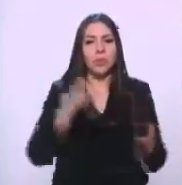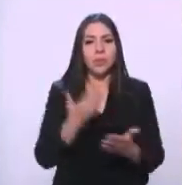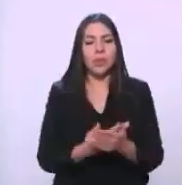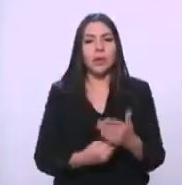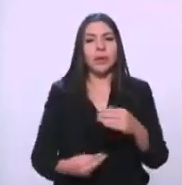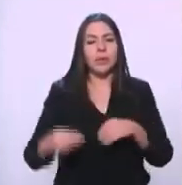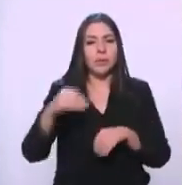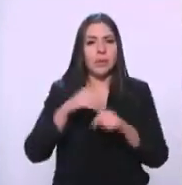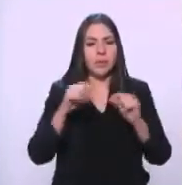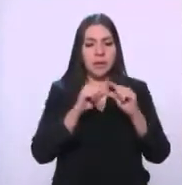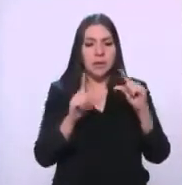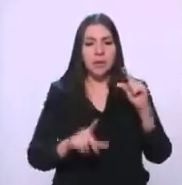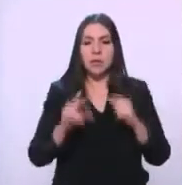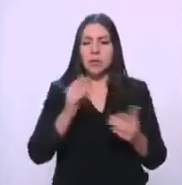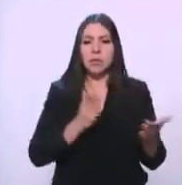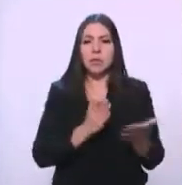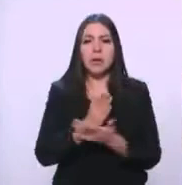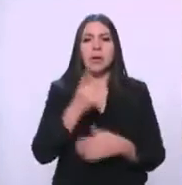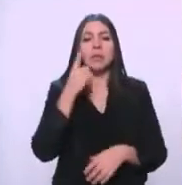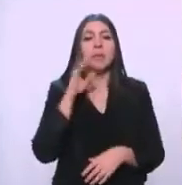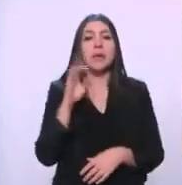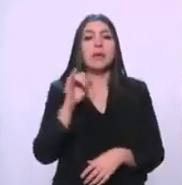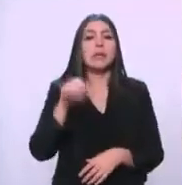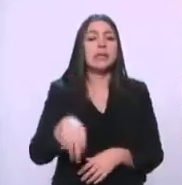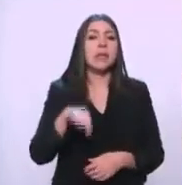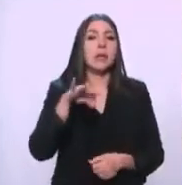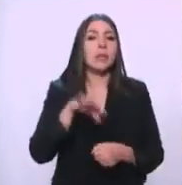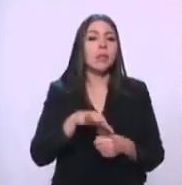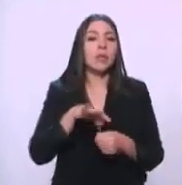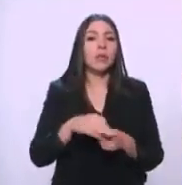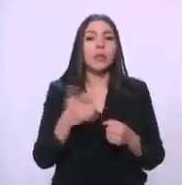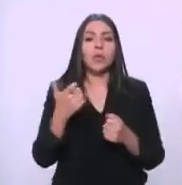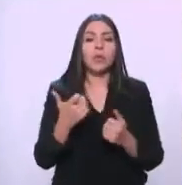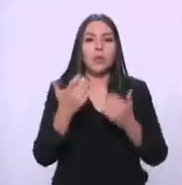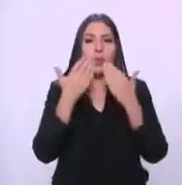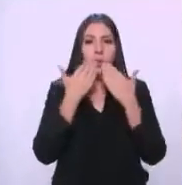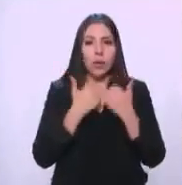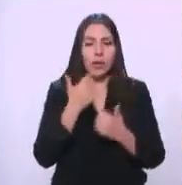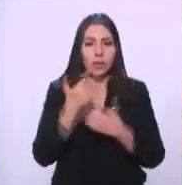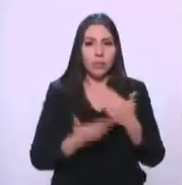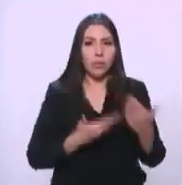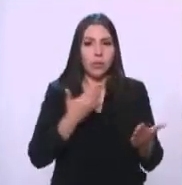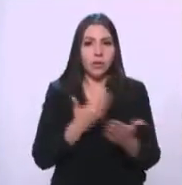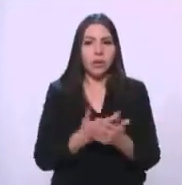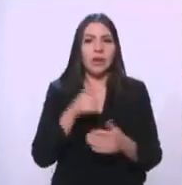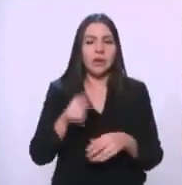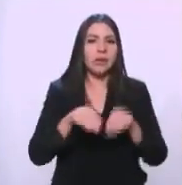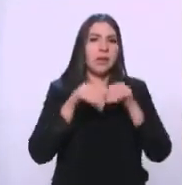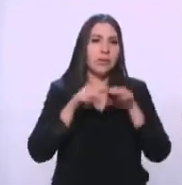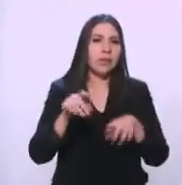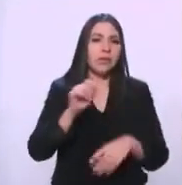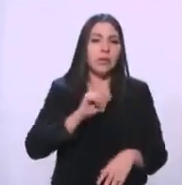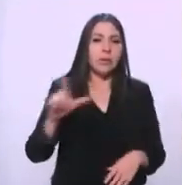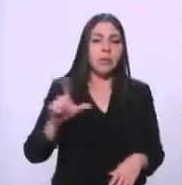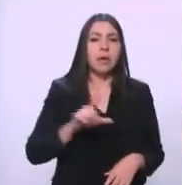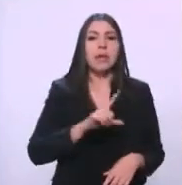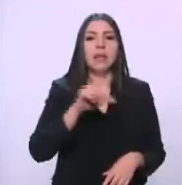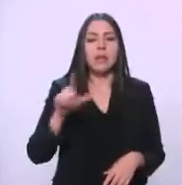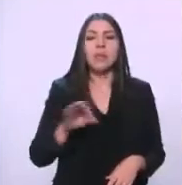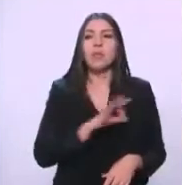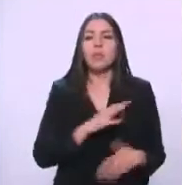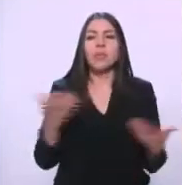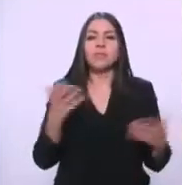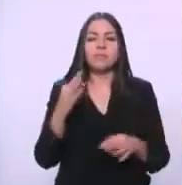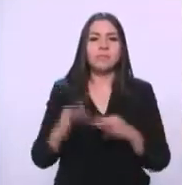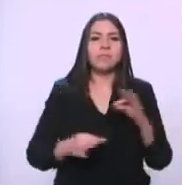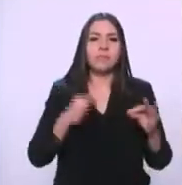nivel nacional no pasó, que fue la de Sin voto no hay dinero, no sé si te acuerdas, que fue como famosona, y entonces la logran a nivel